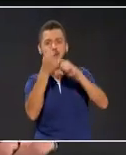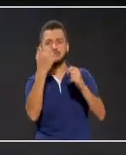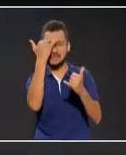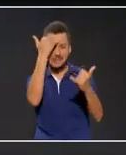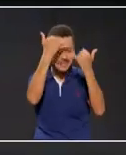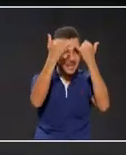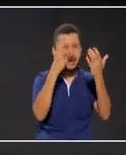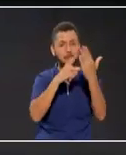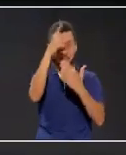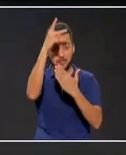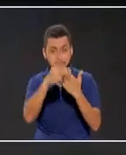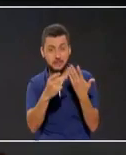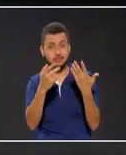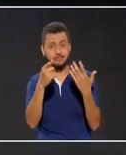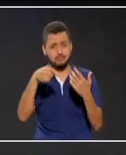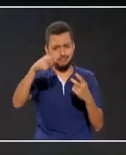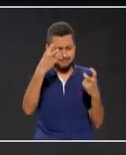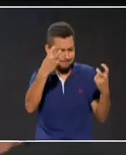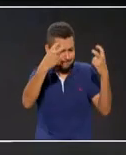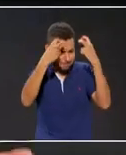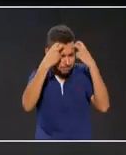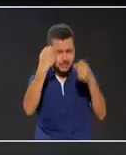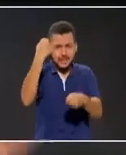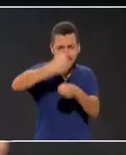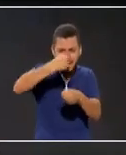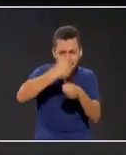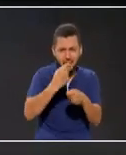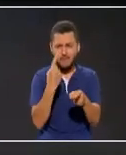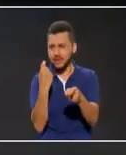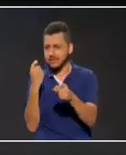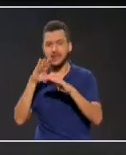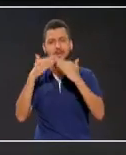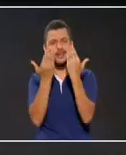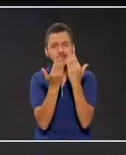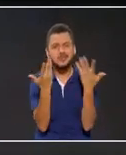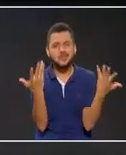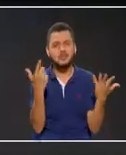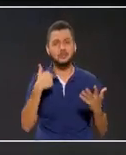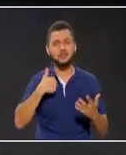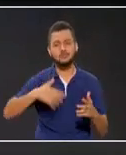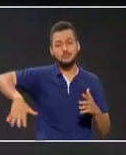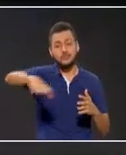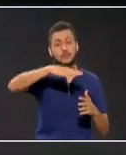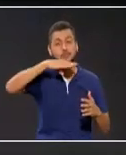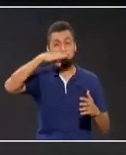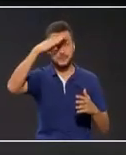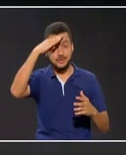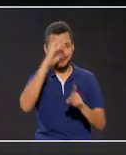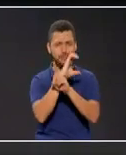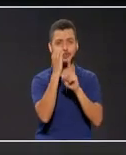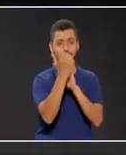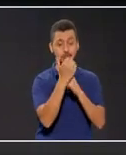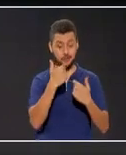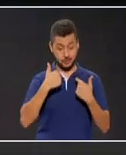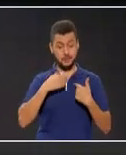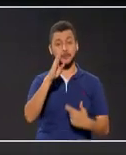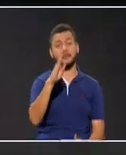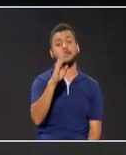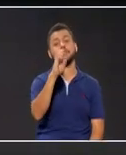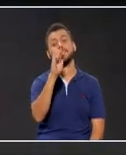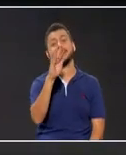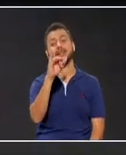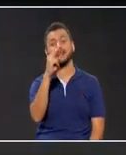el conocimiento, por el trabajo, por la experiencia, por la vocación de ciudad. Y a eso es a lo que los quiero invitar el